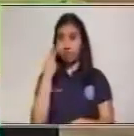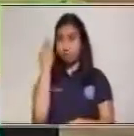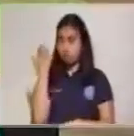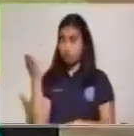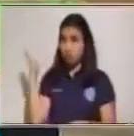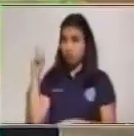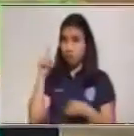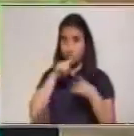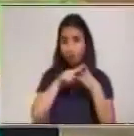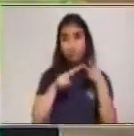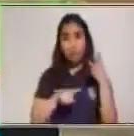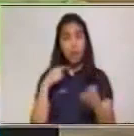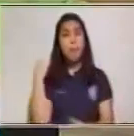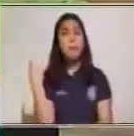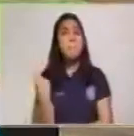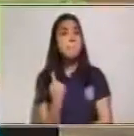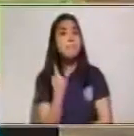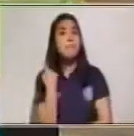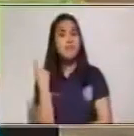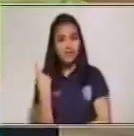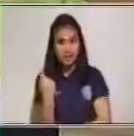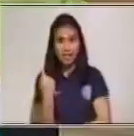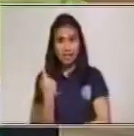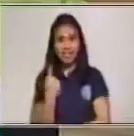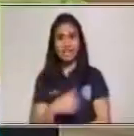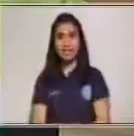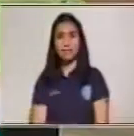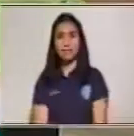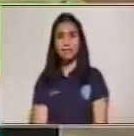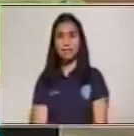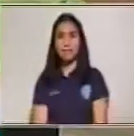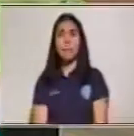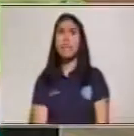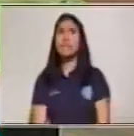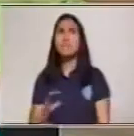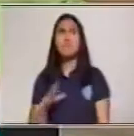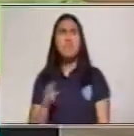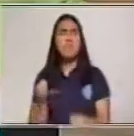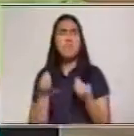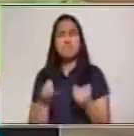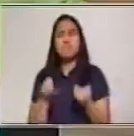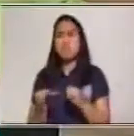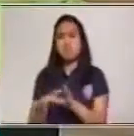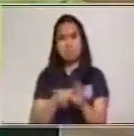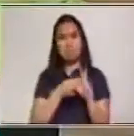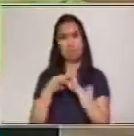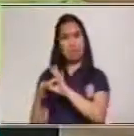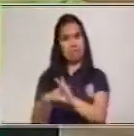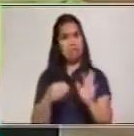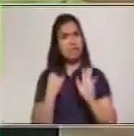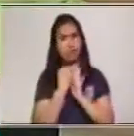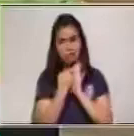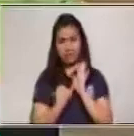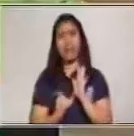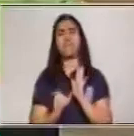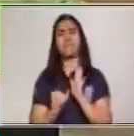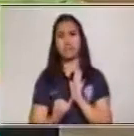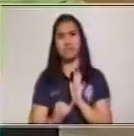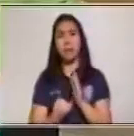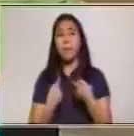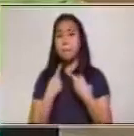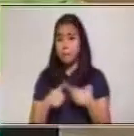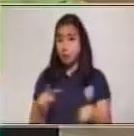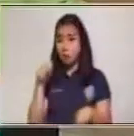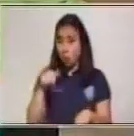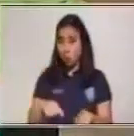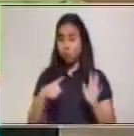maestros, tú vas a elaborar tu organizador. Hay infinidad de organizadores gráficos, pero en esta ocasión vamos